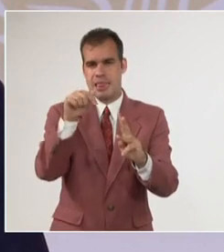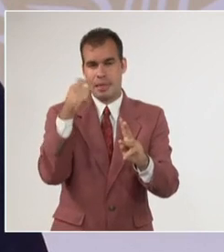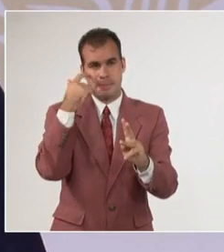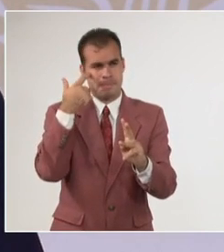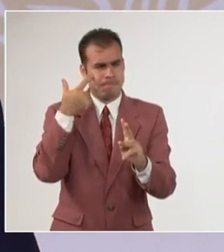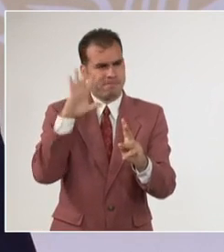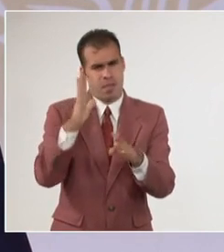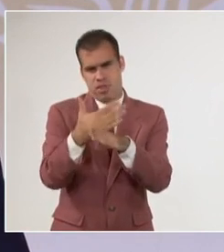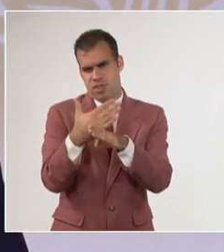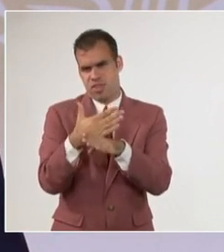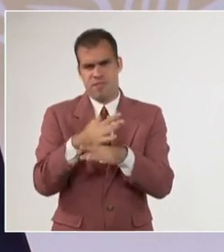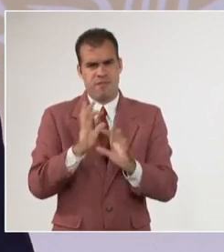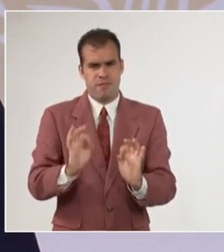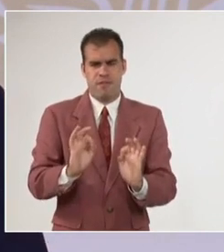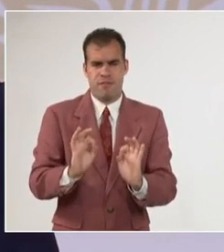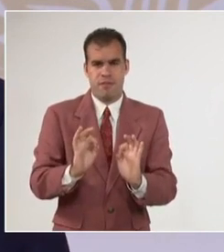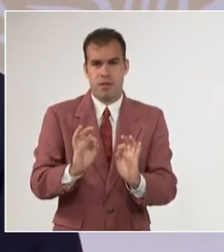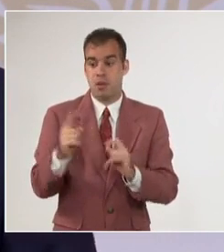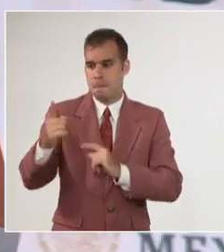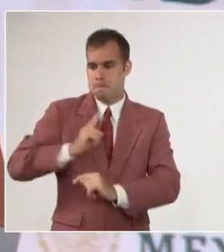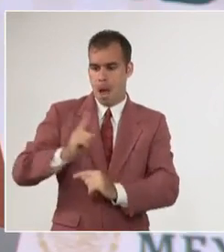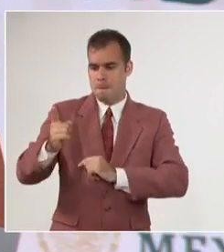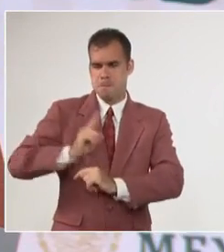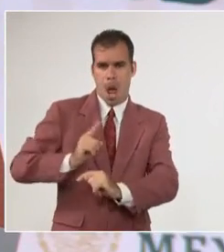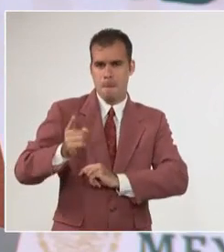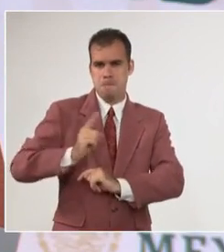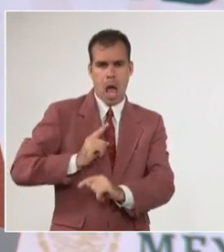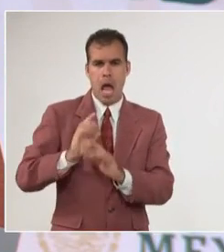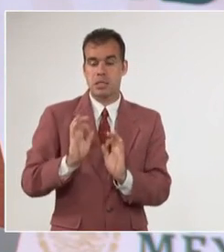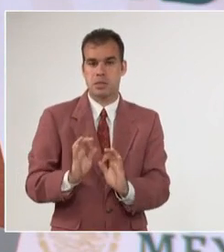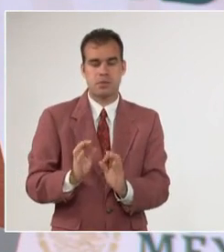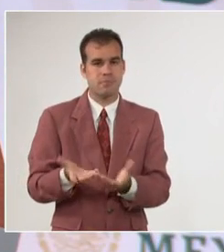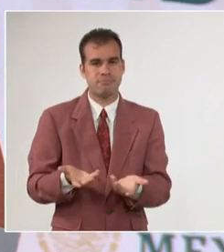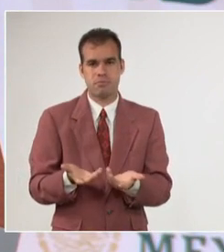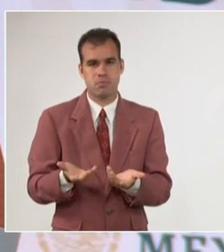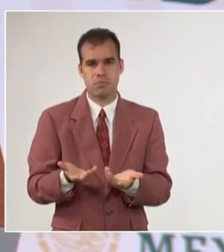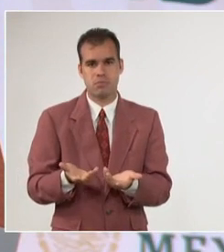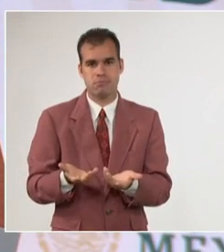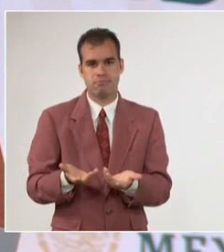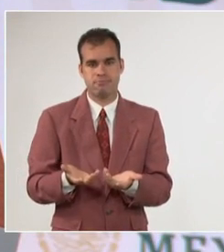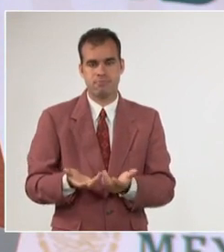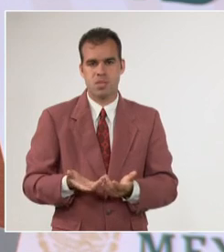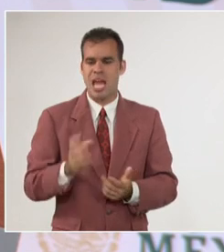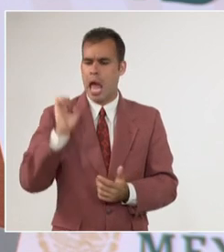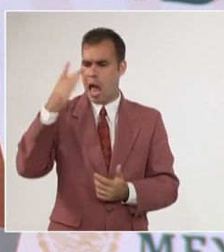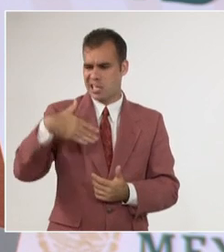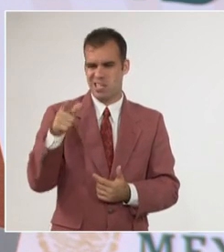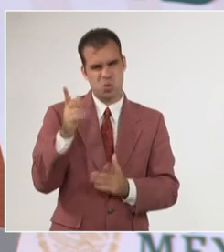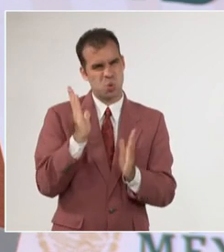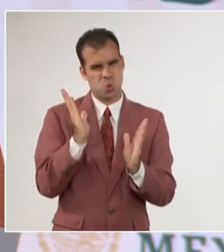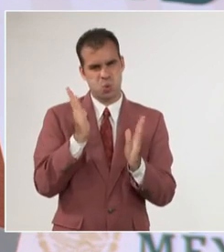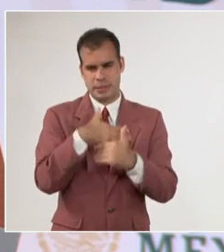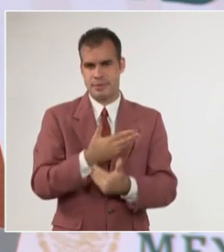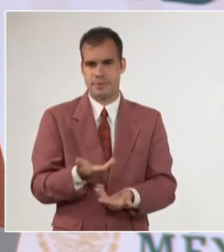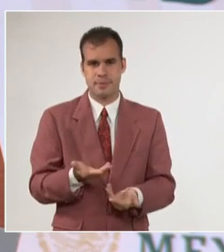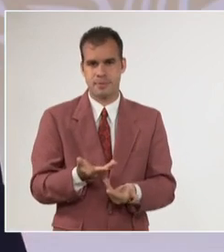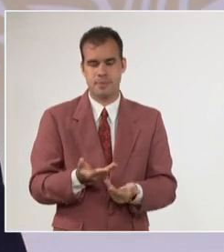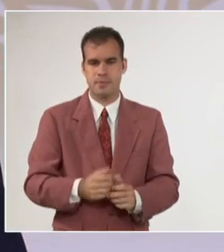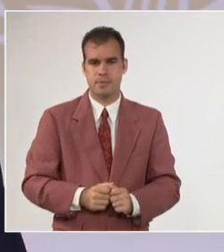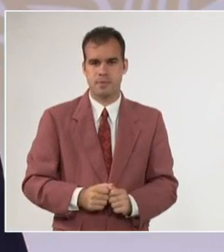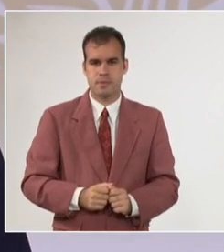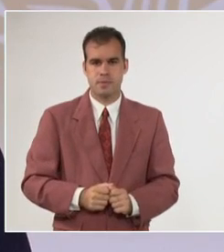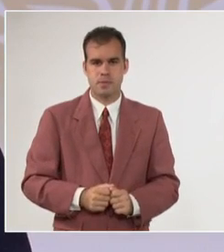e influyentes plataformas digitales que desconoce todos los límites éticos. Bajo el fuego de esa guerra